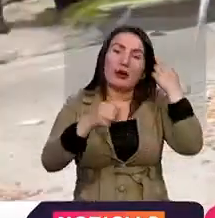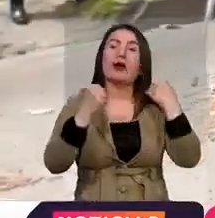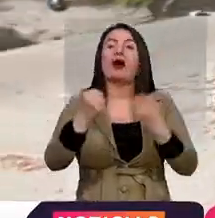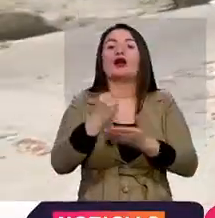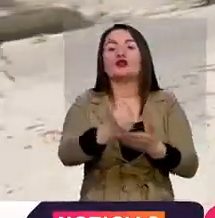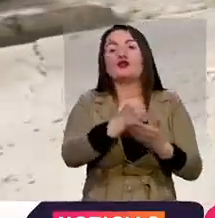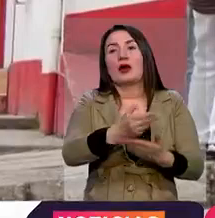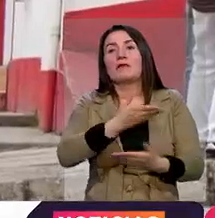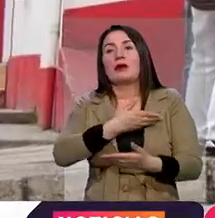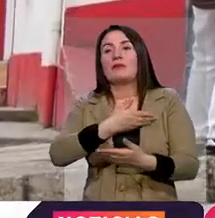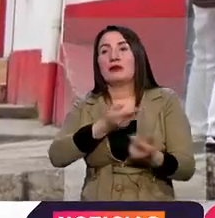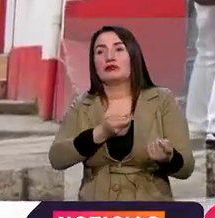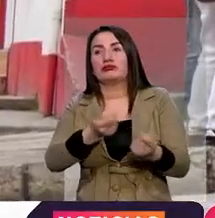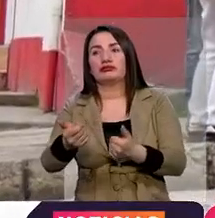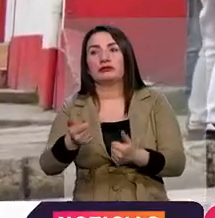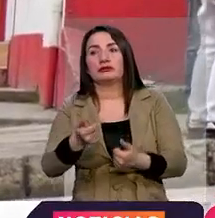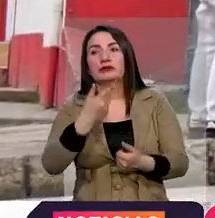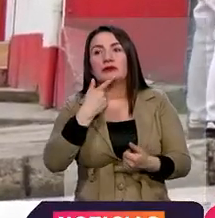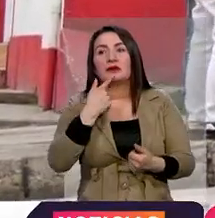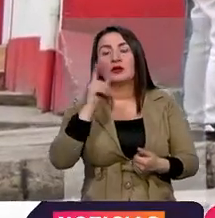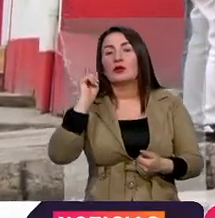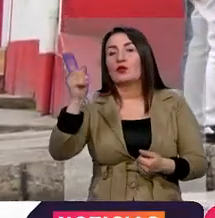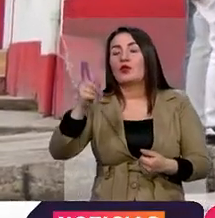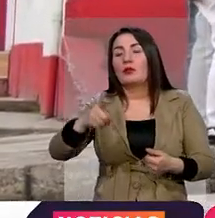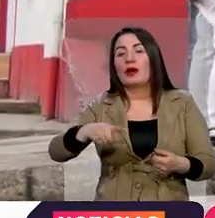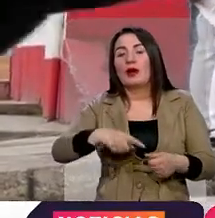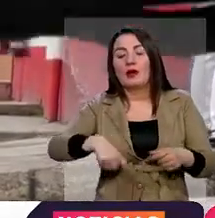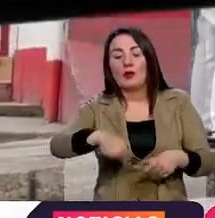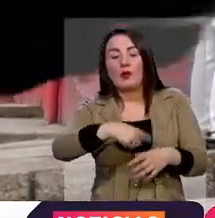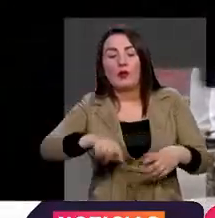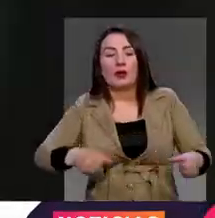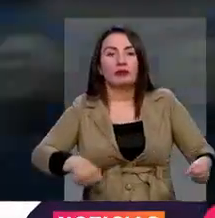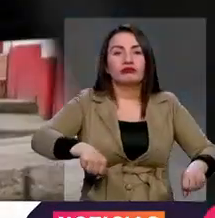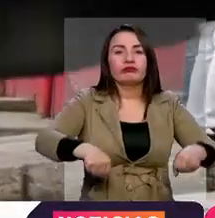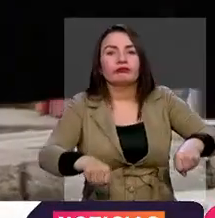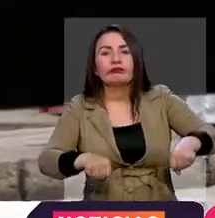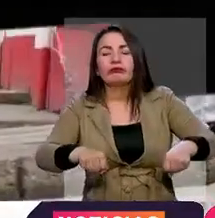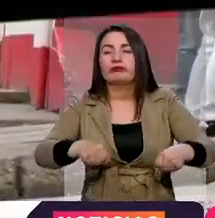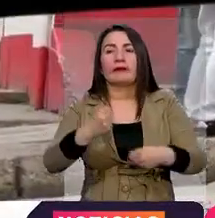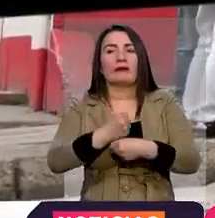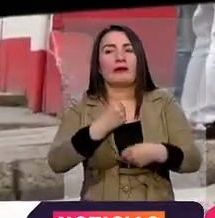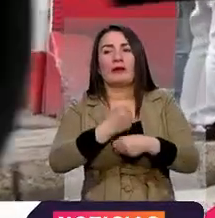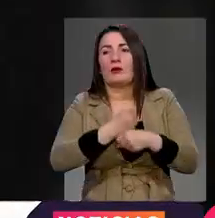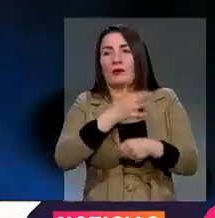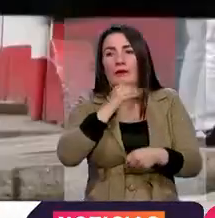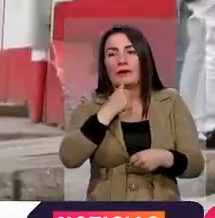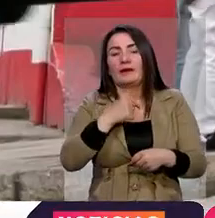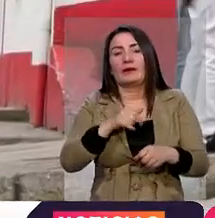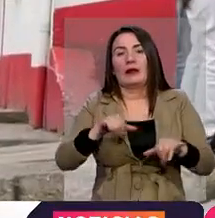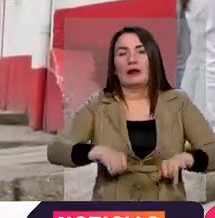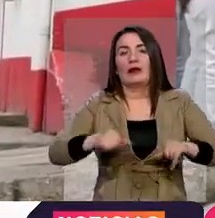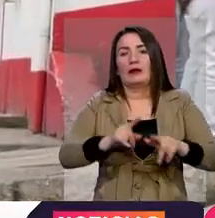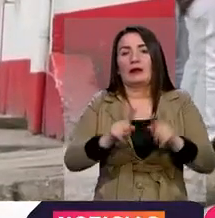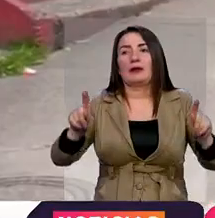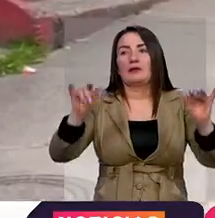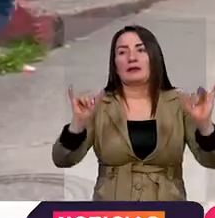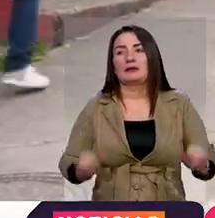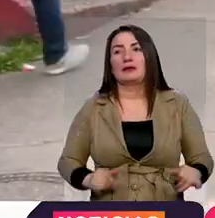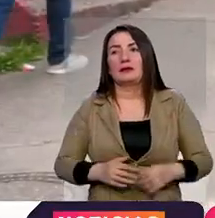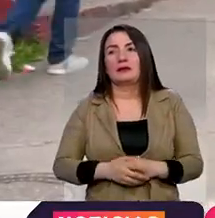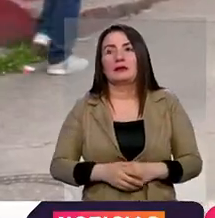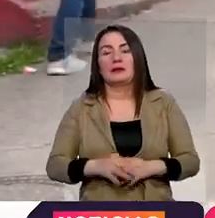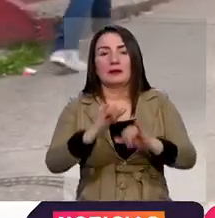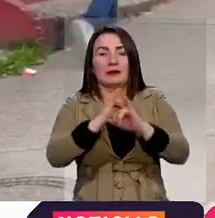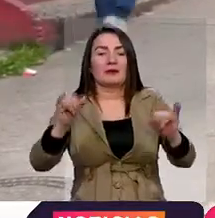mamá económicamente. Dice que por culpa del hueco se quedó sin trabajo y no sabe por cuánto tiempo tendrá que estar incapacitado. Tapen